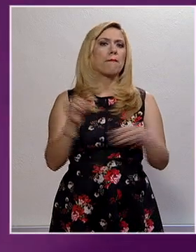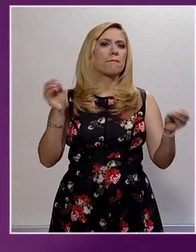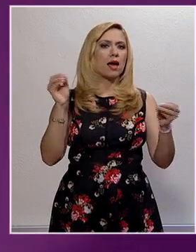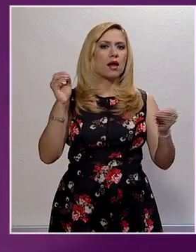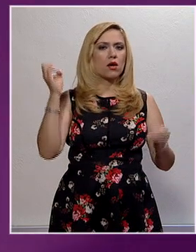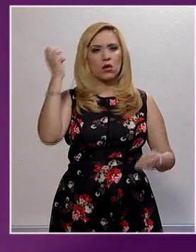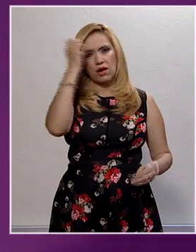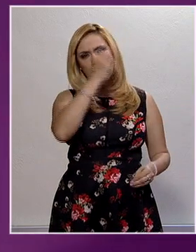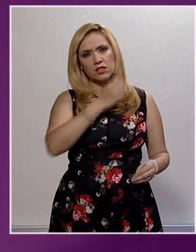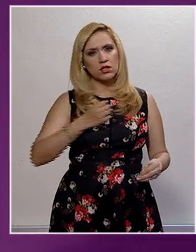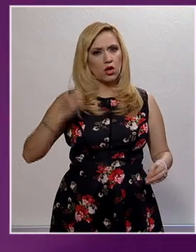revisión